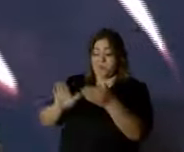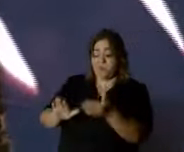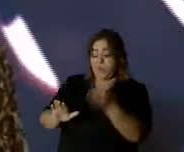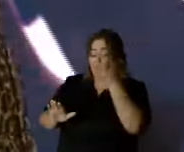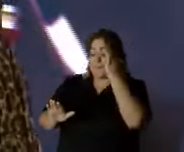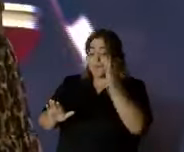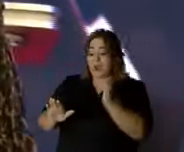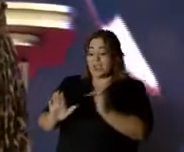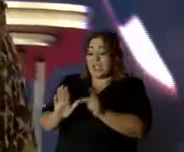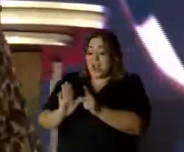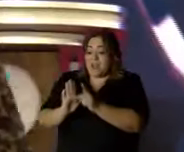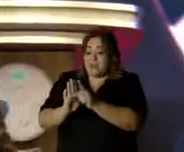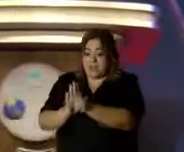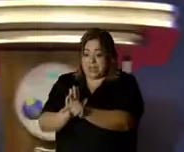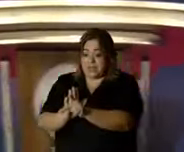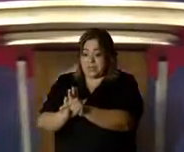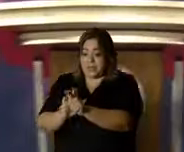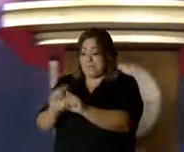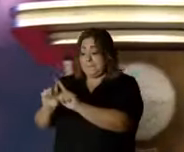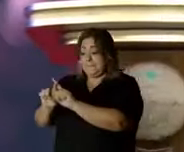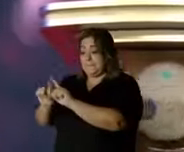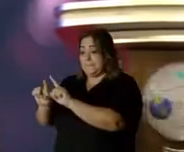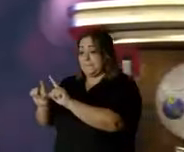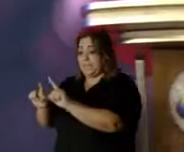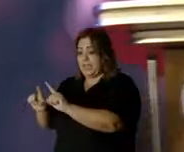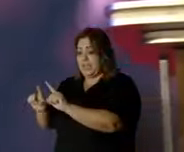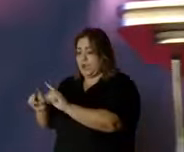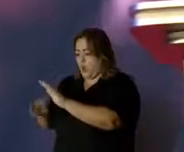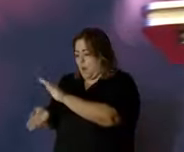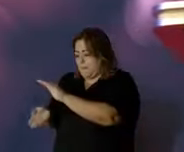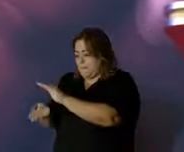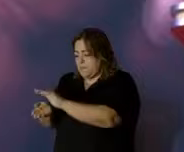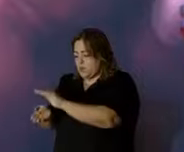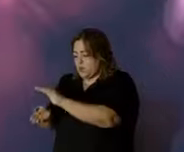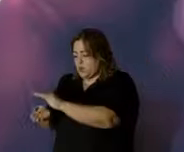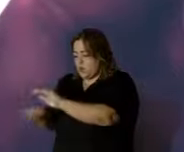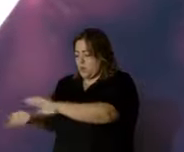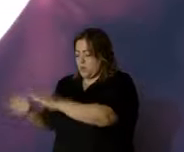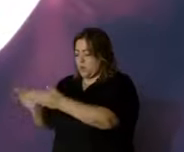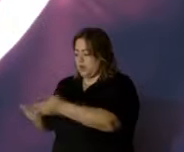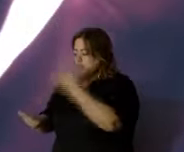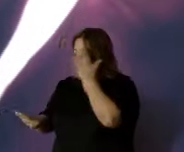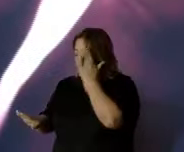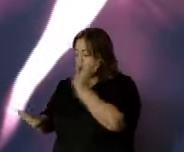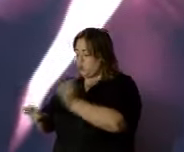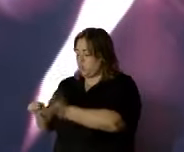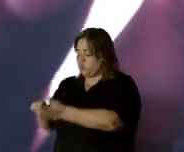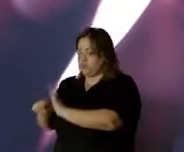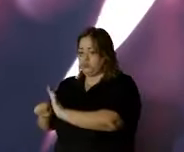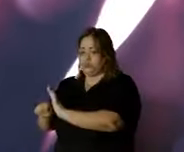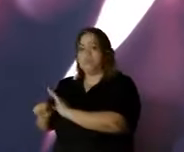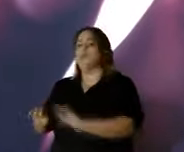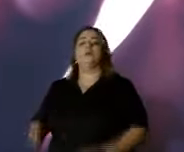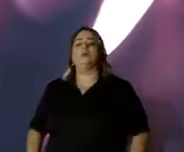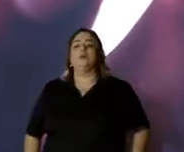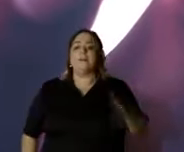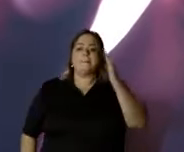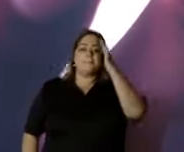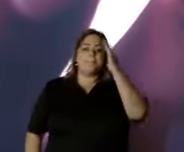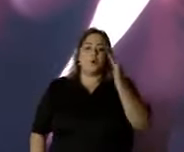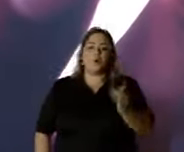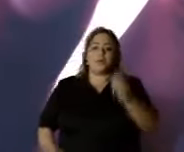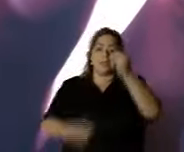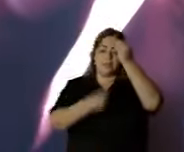las naciones, en España, hay ahora, acá lanzaron una alerta, lo leí anoche, del temor, una campaña en contra